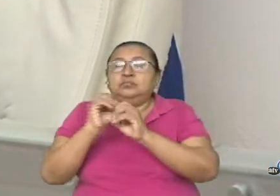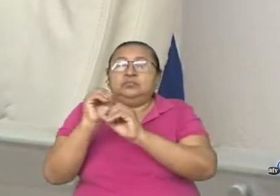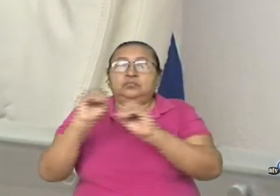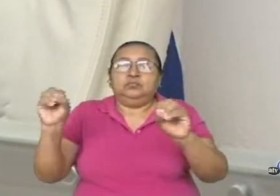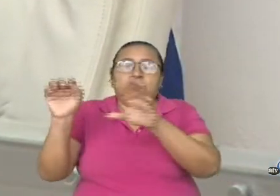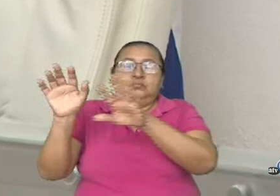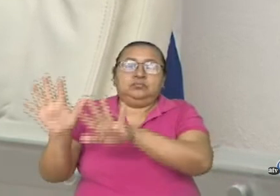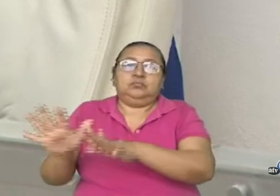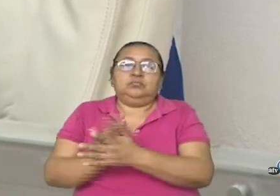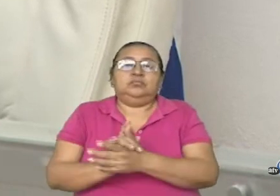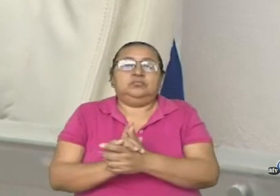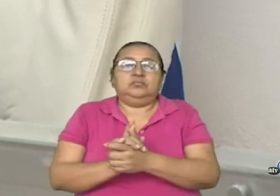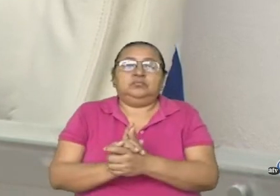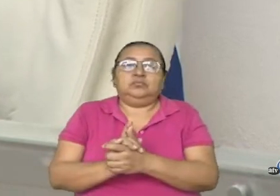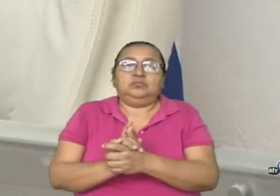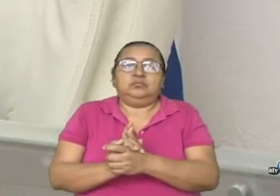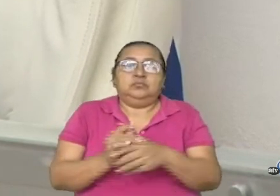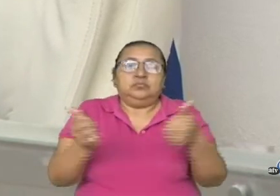voz de